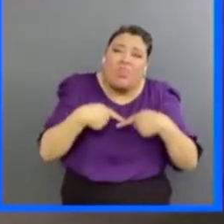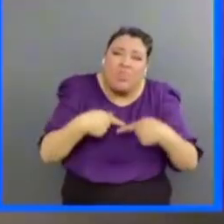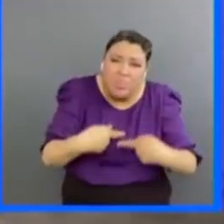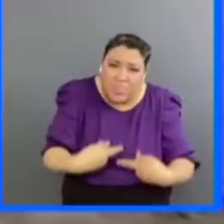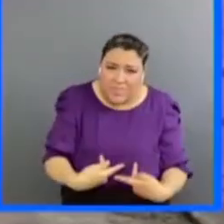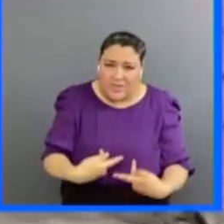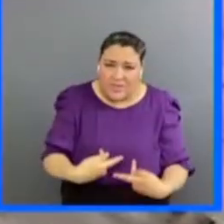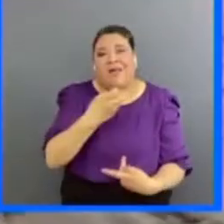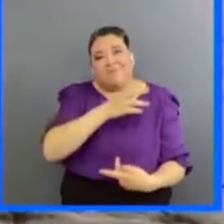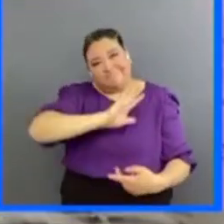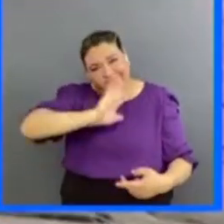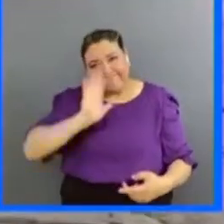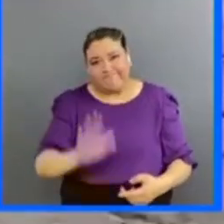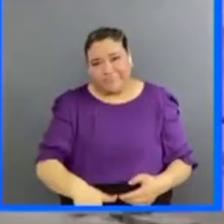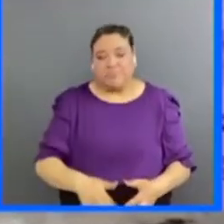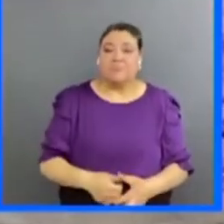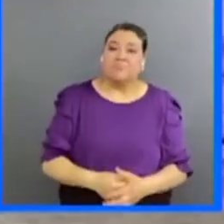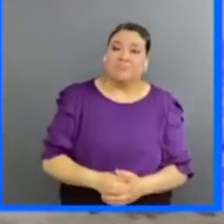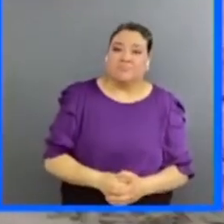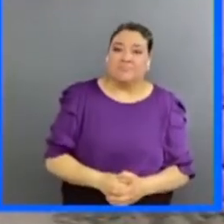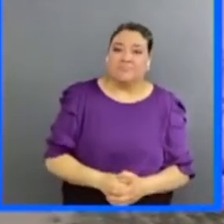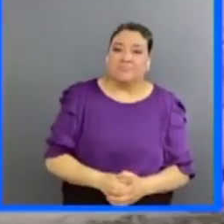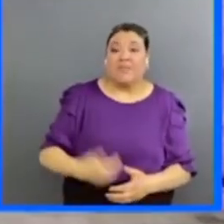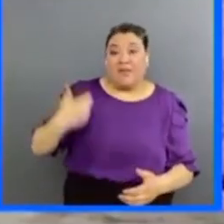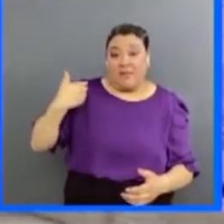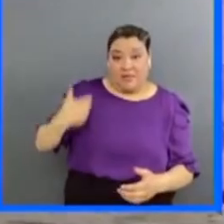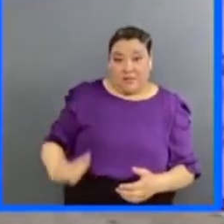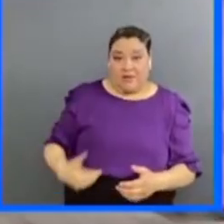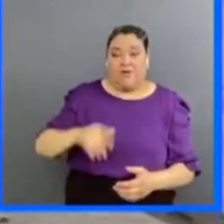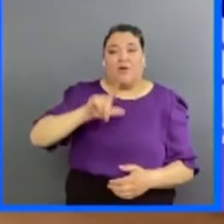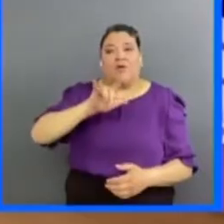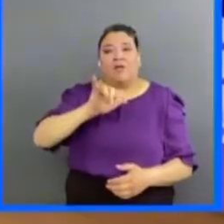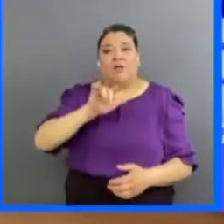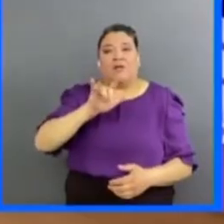debilitados. Para Plural TV, Lilian Moreno.